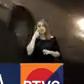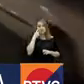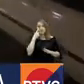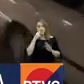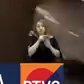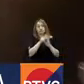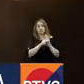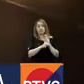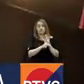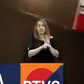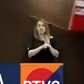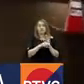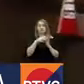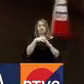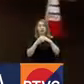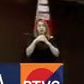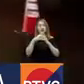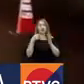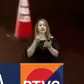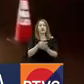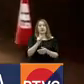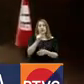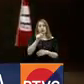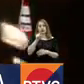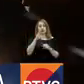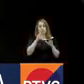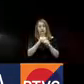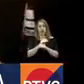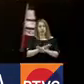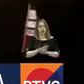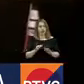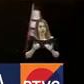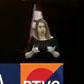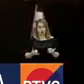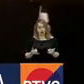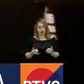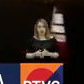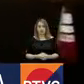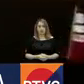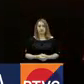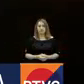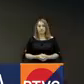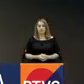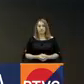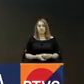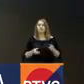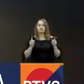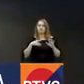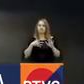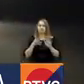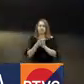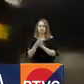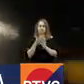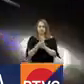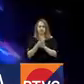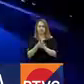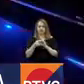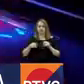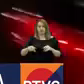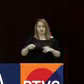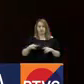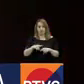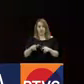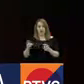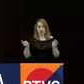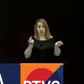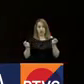de vehículos pesados hasta las 11 de la noche de hoy de igual manera les contamos que así como este puesto de control que hay